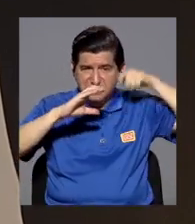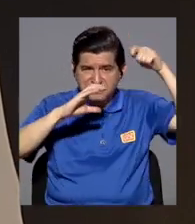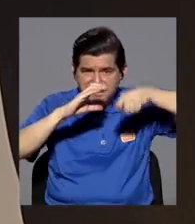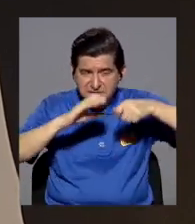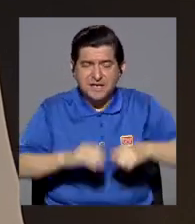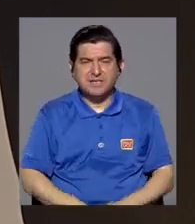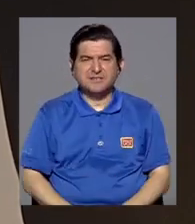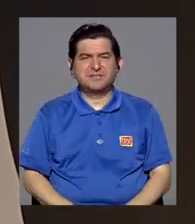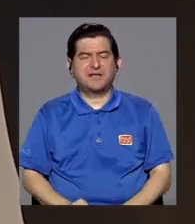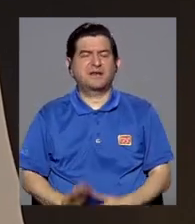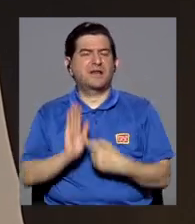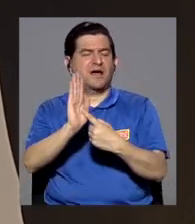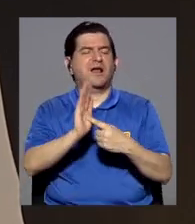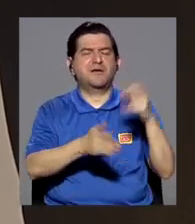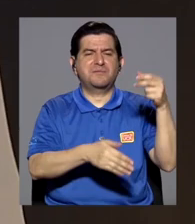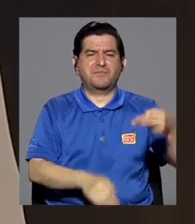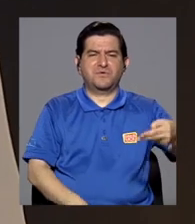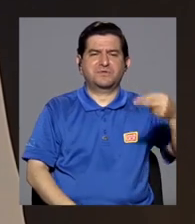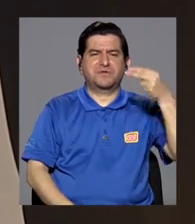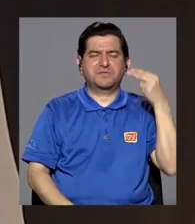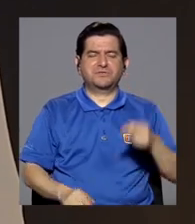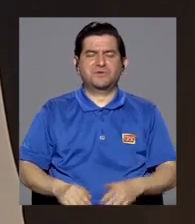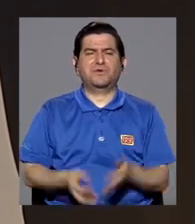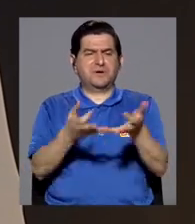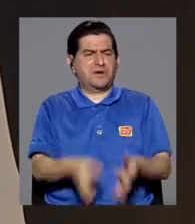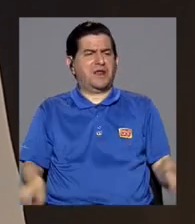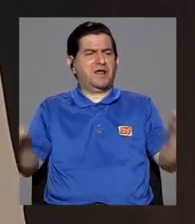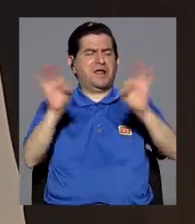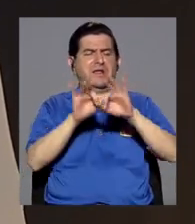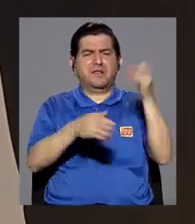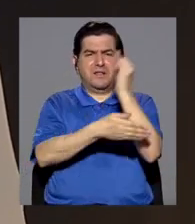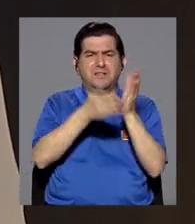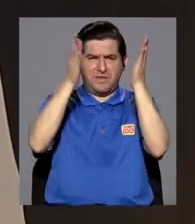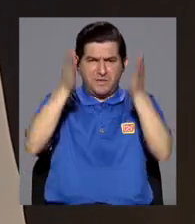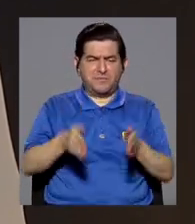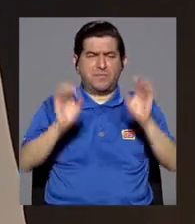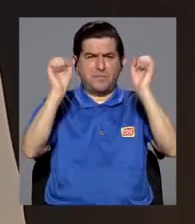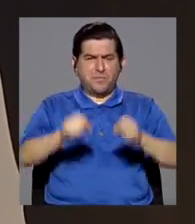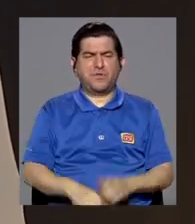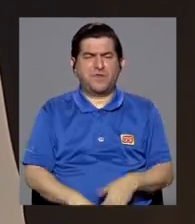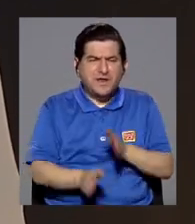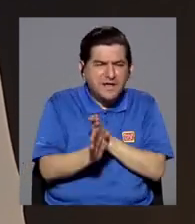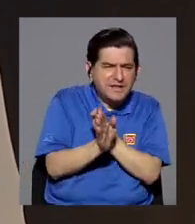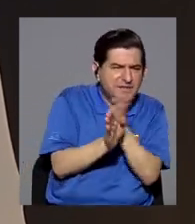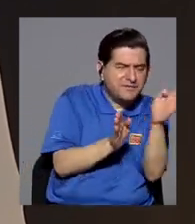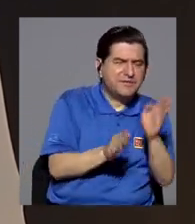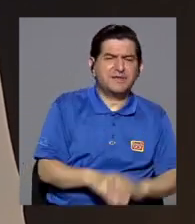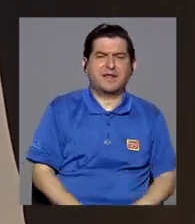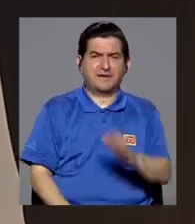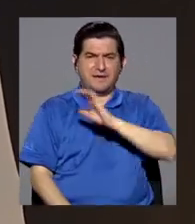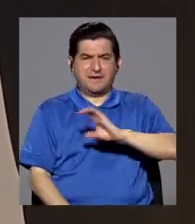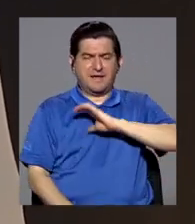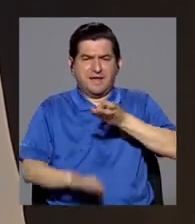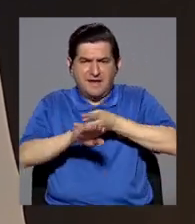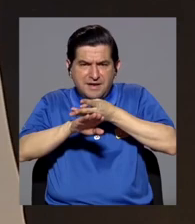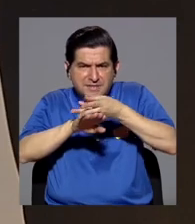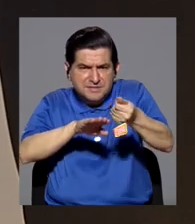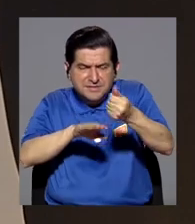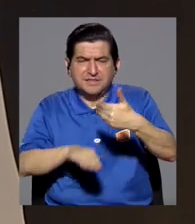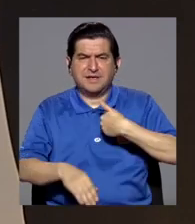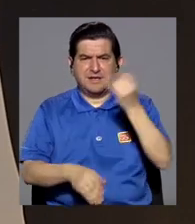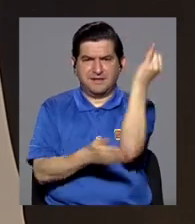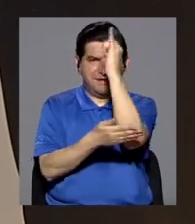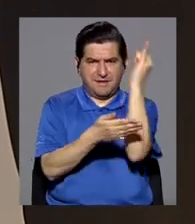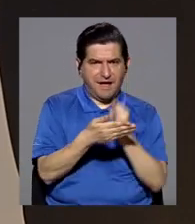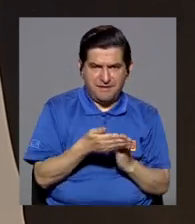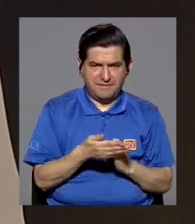al retratar la historia de algunos grandes artistas pueden desvirtuar esta labor sana relativa que tenga el arte